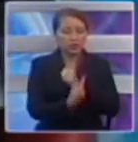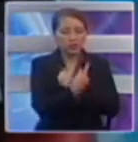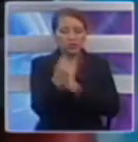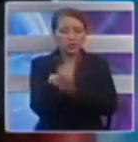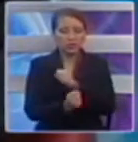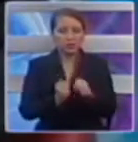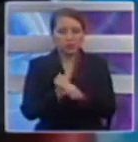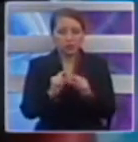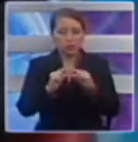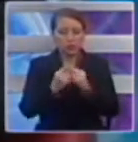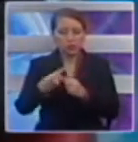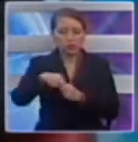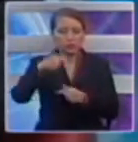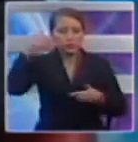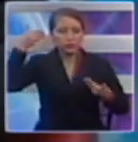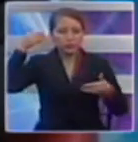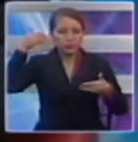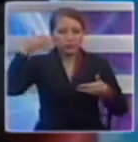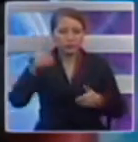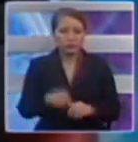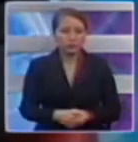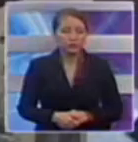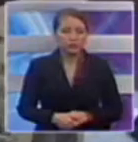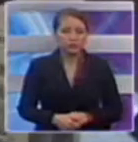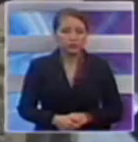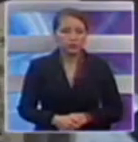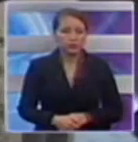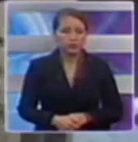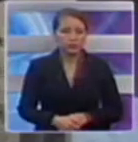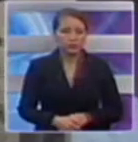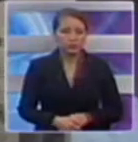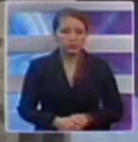movimientos y partidos políticos.